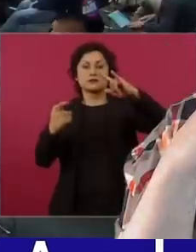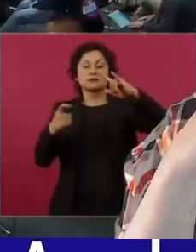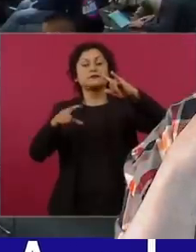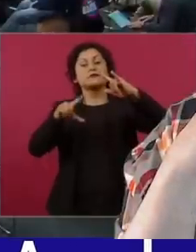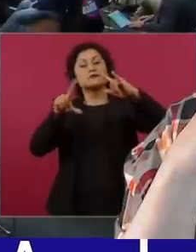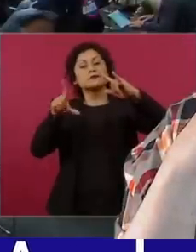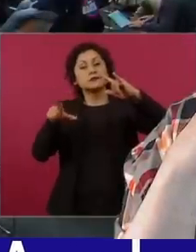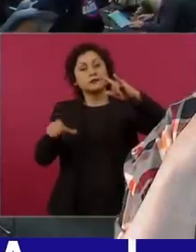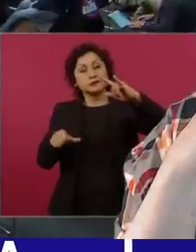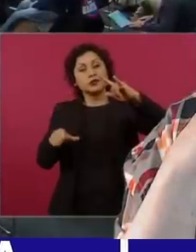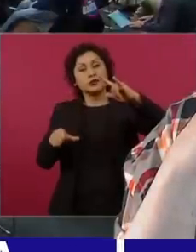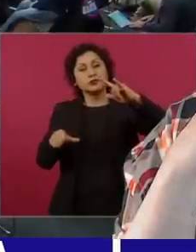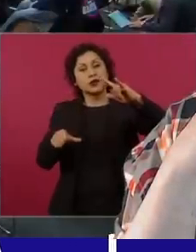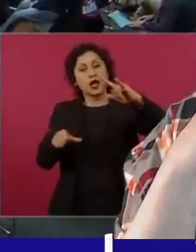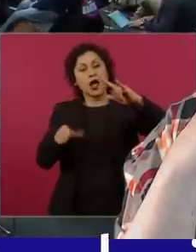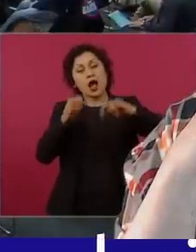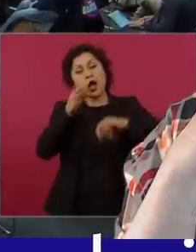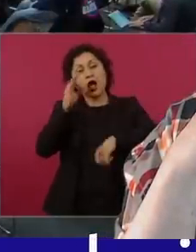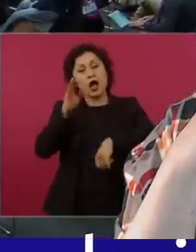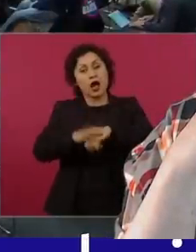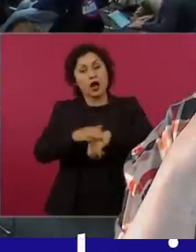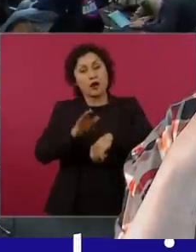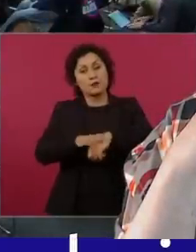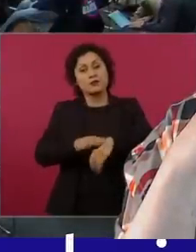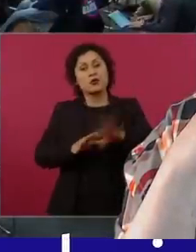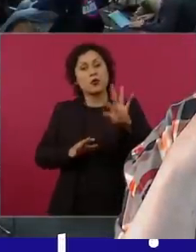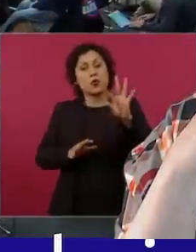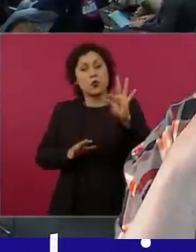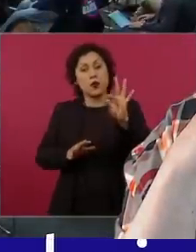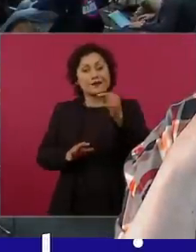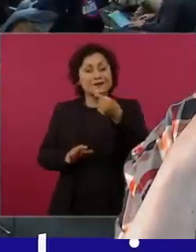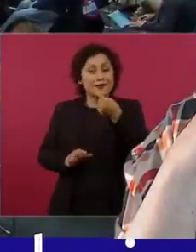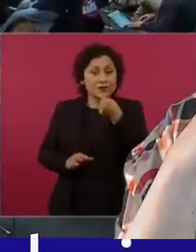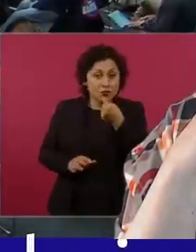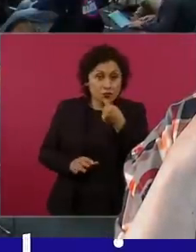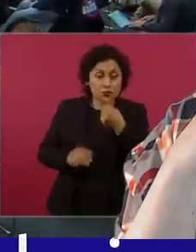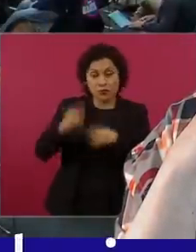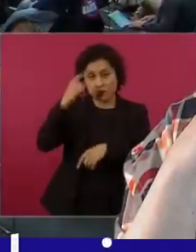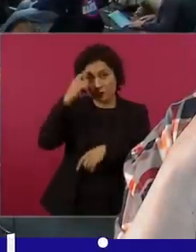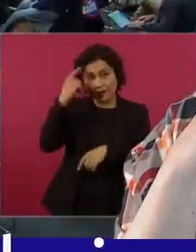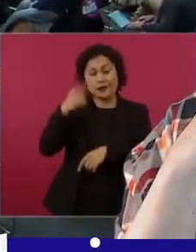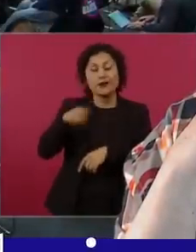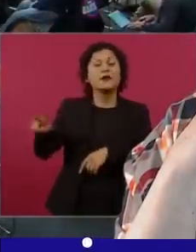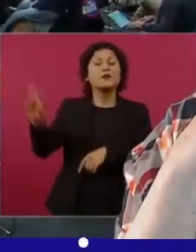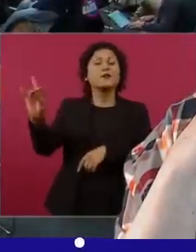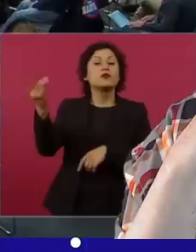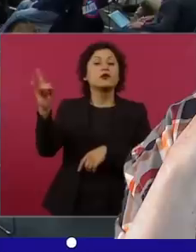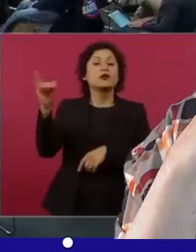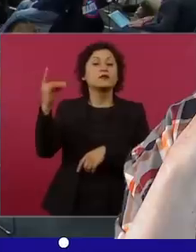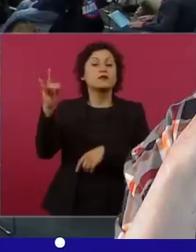minutos para que saliera del espacio aéreo de Bolivia.